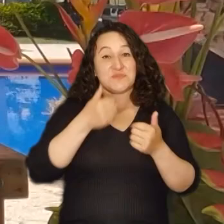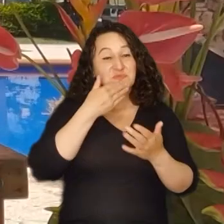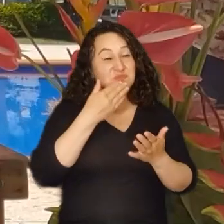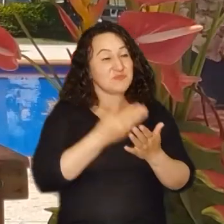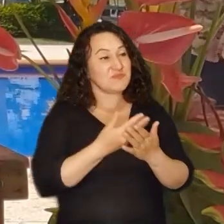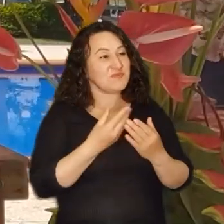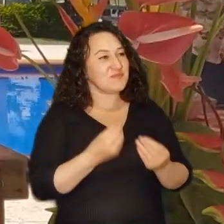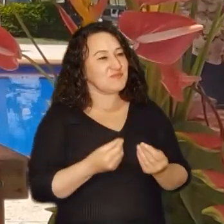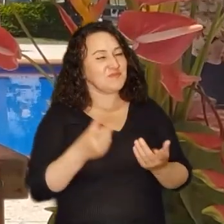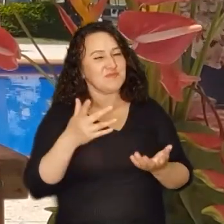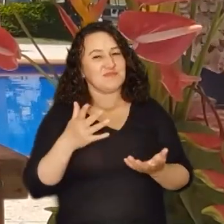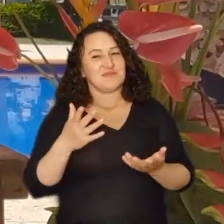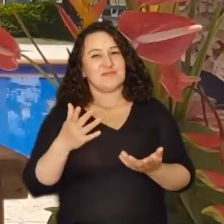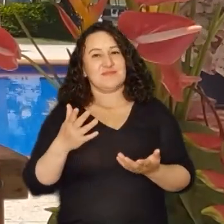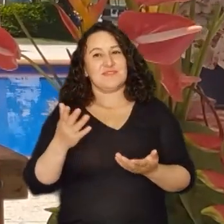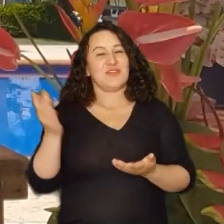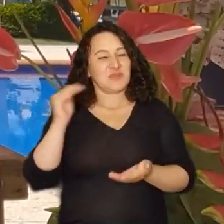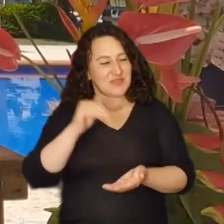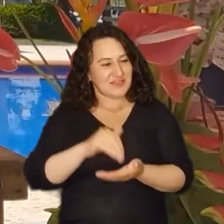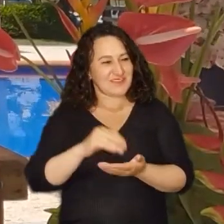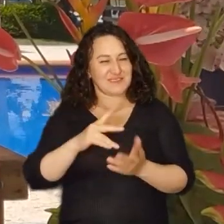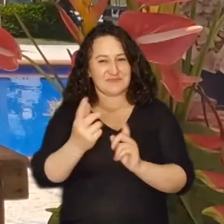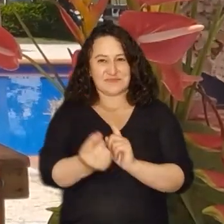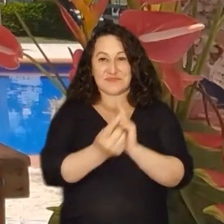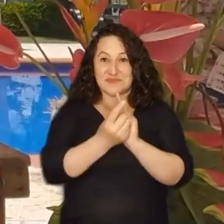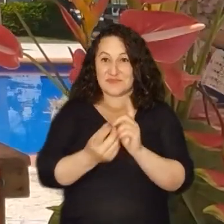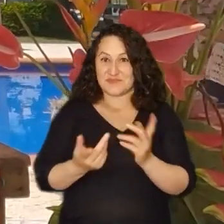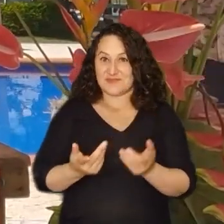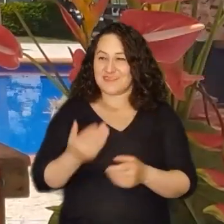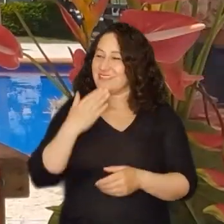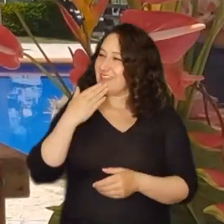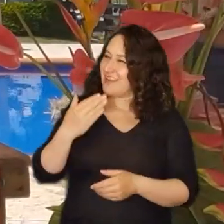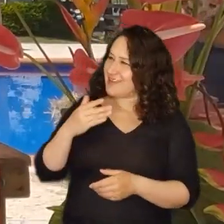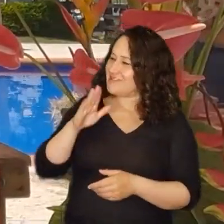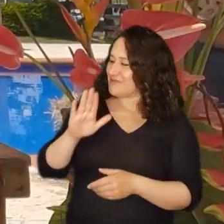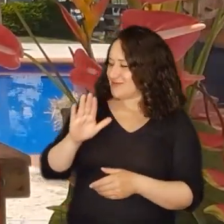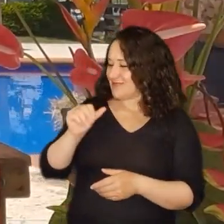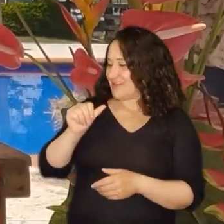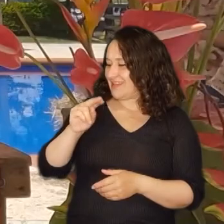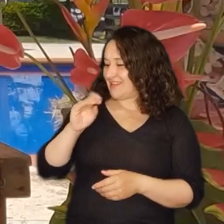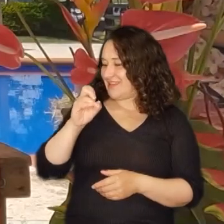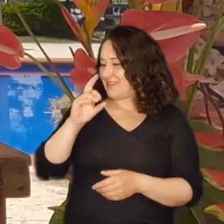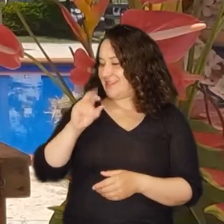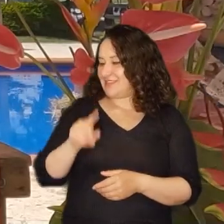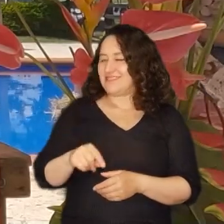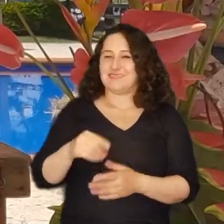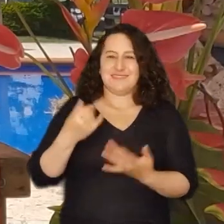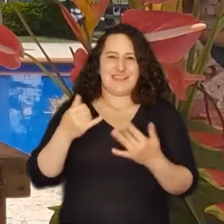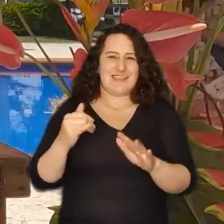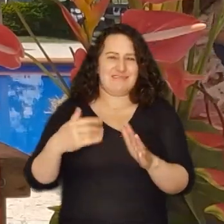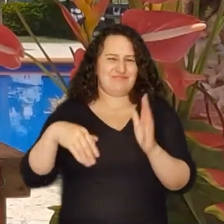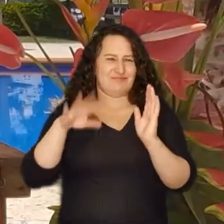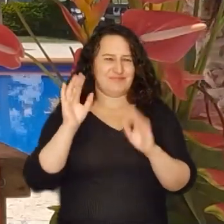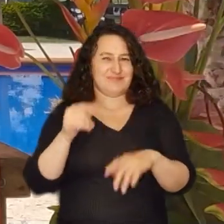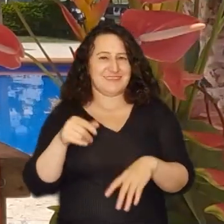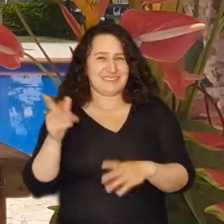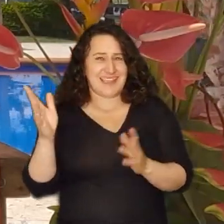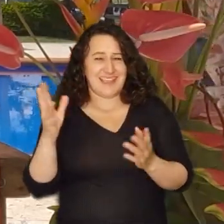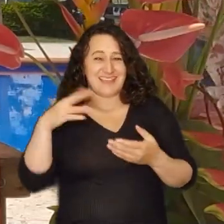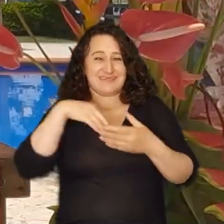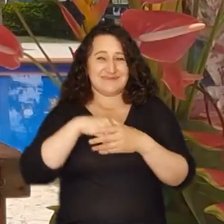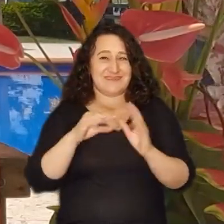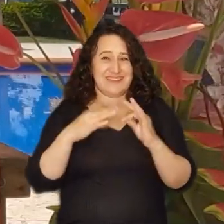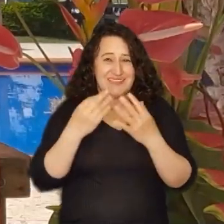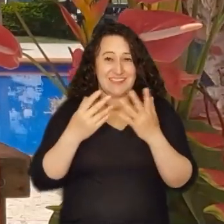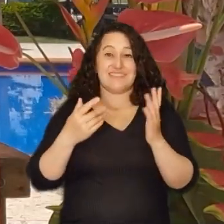Bueno, muchas gracias por permitirnos nuevamente encontrarnos con ustedes. Espero que nos veamos lo más pronto posible. Que ya mantienen, vea. Que ya es de la casa. Ya es